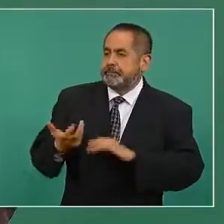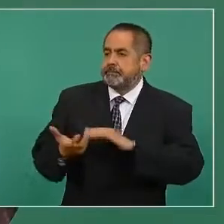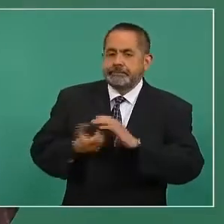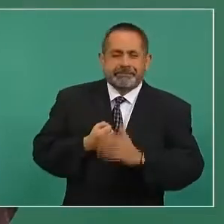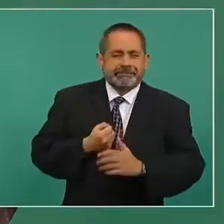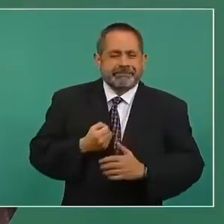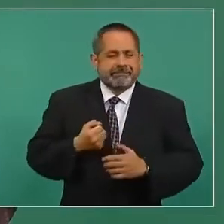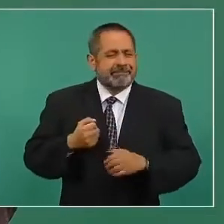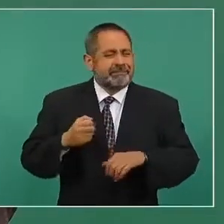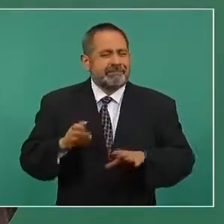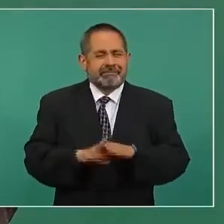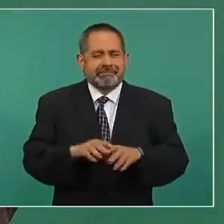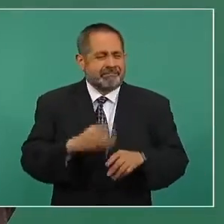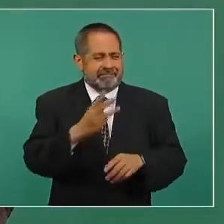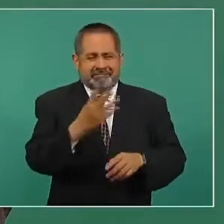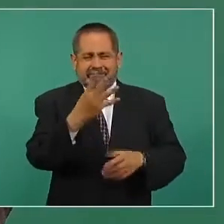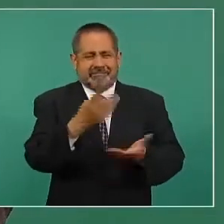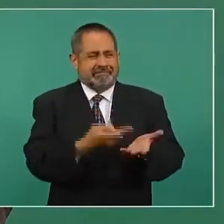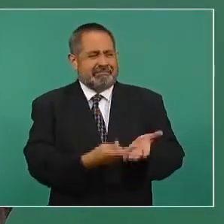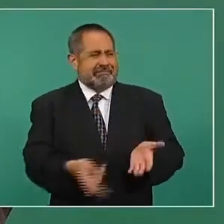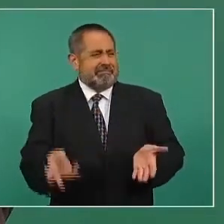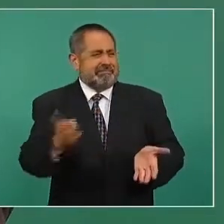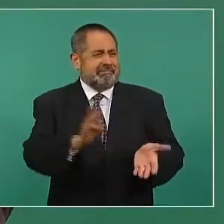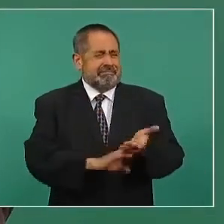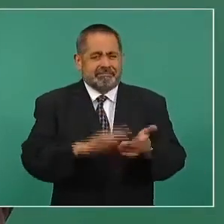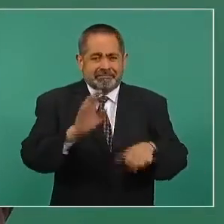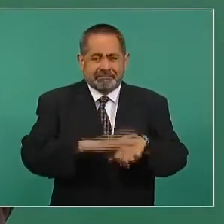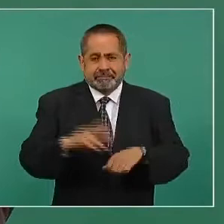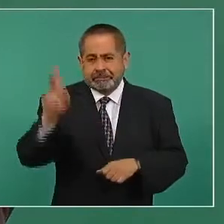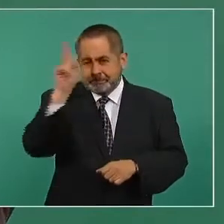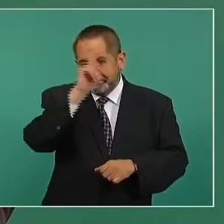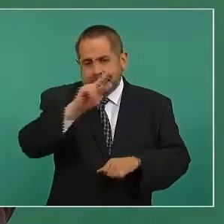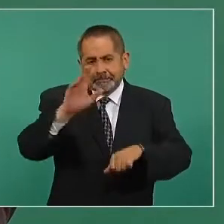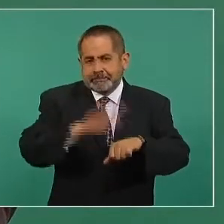3, 4 veces más del costo del mercado,